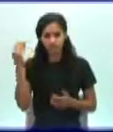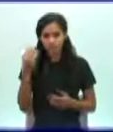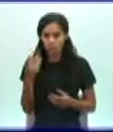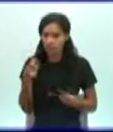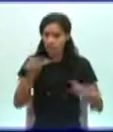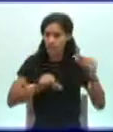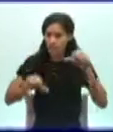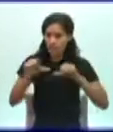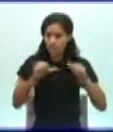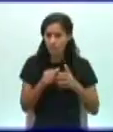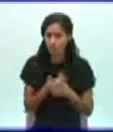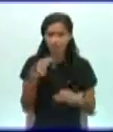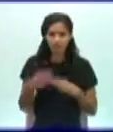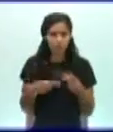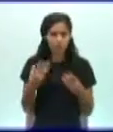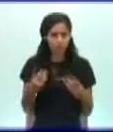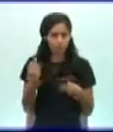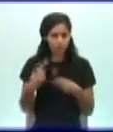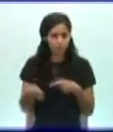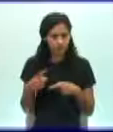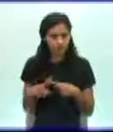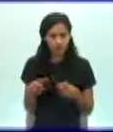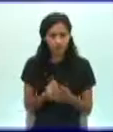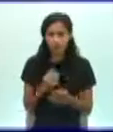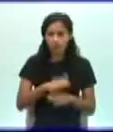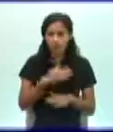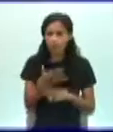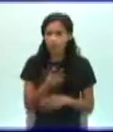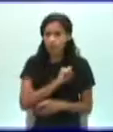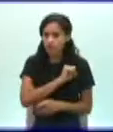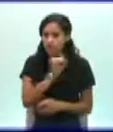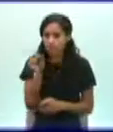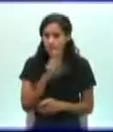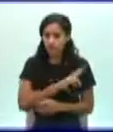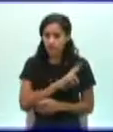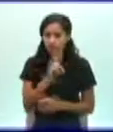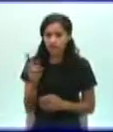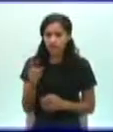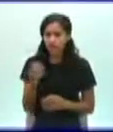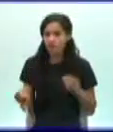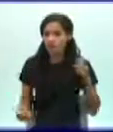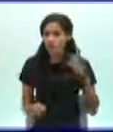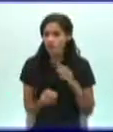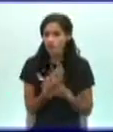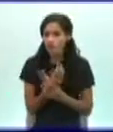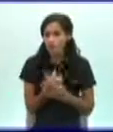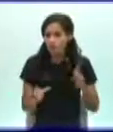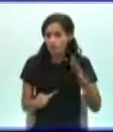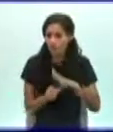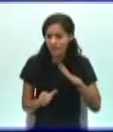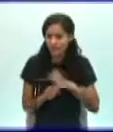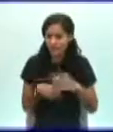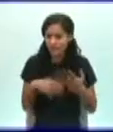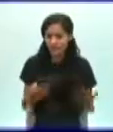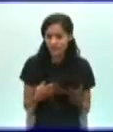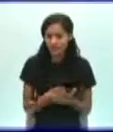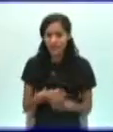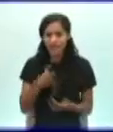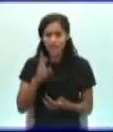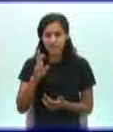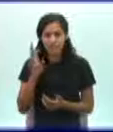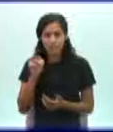en el ejercicio de esa profesión. Después del triunfo de la Revolución, fue fundadora y presidenta de la Federación de Mujeres